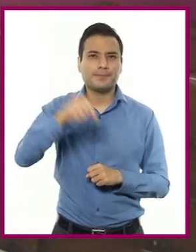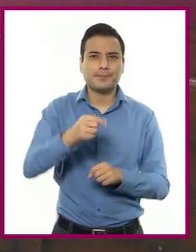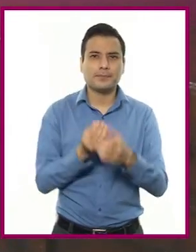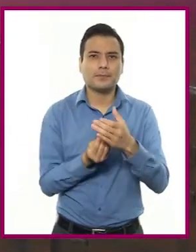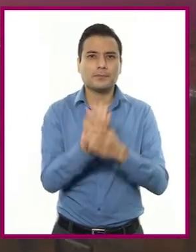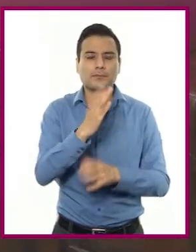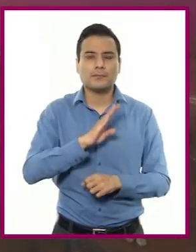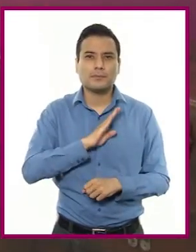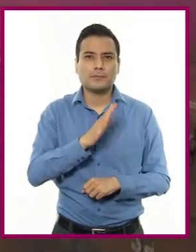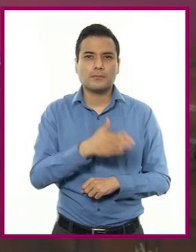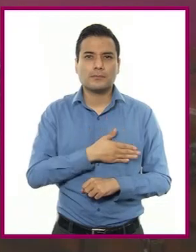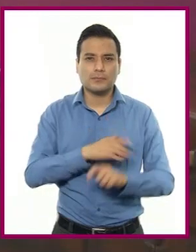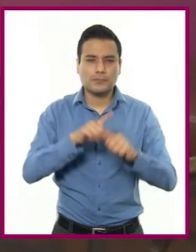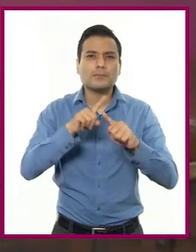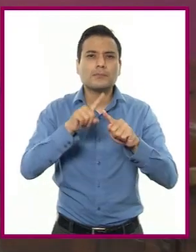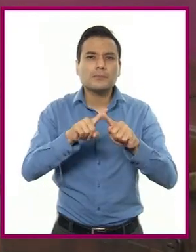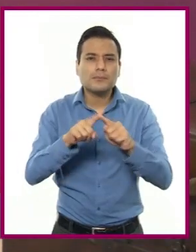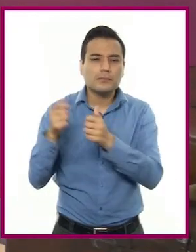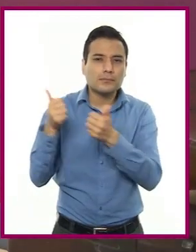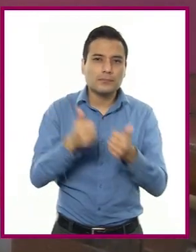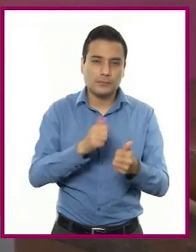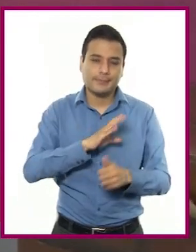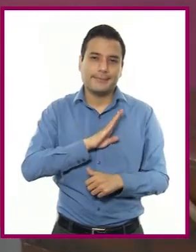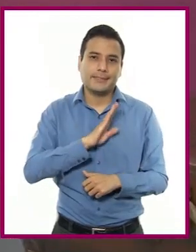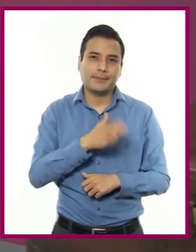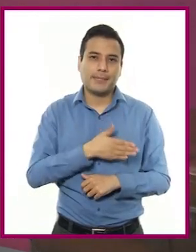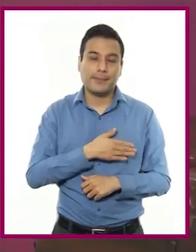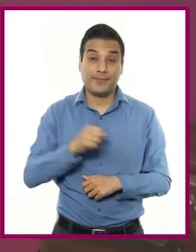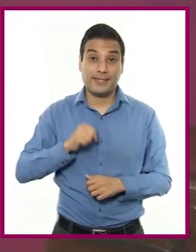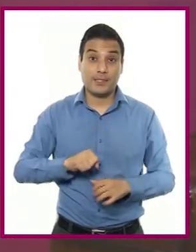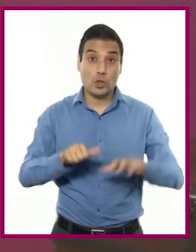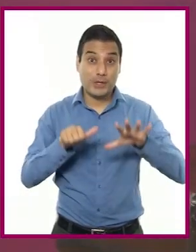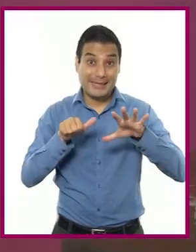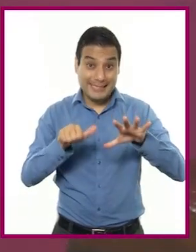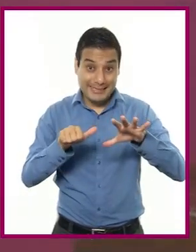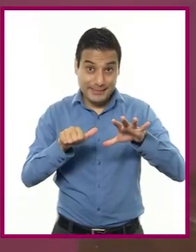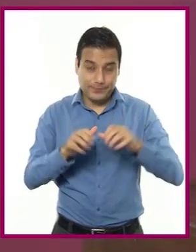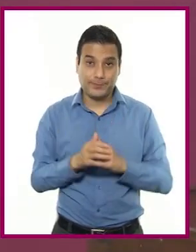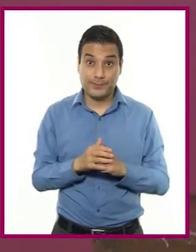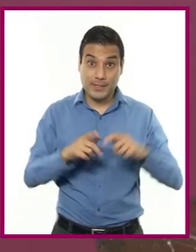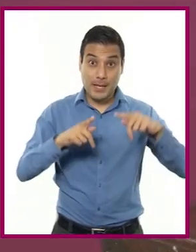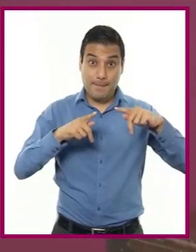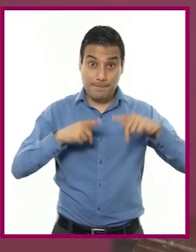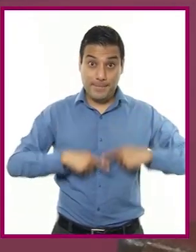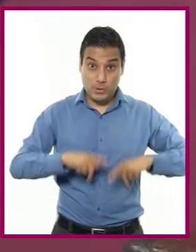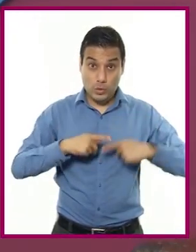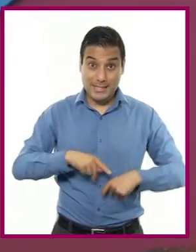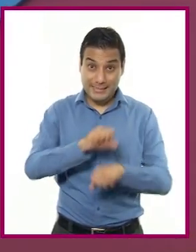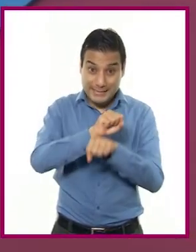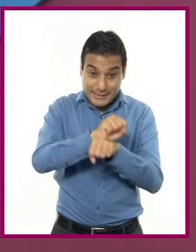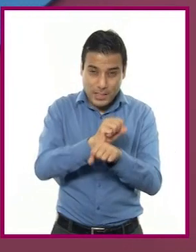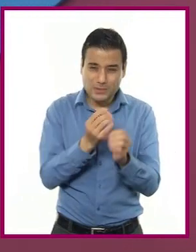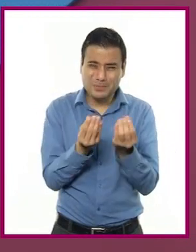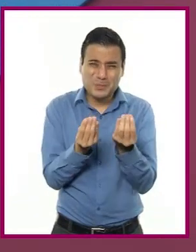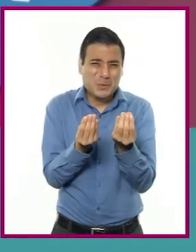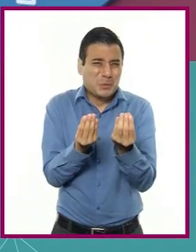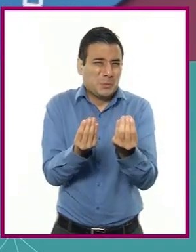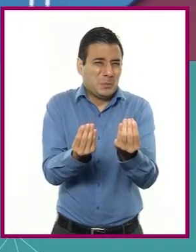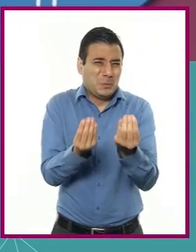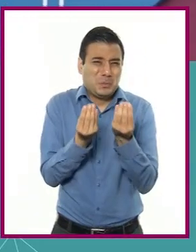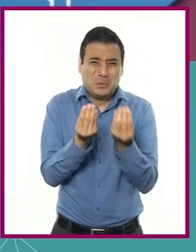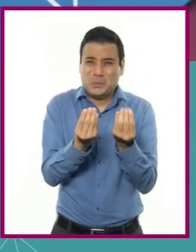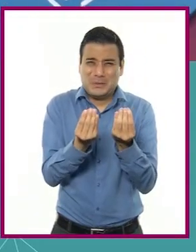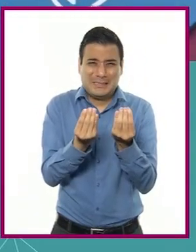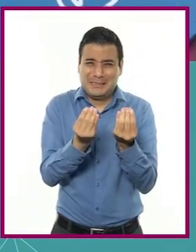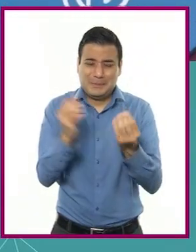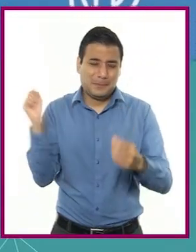los conquistadores. Para finales del siglo XVI, el comercio de estas personas se hizo masivo y regular. Era